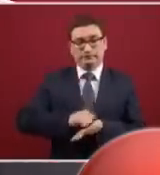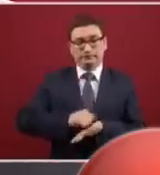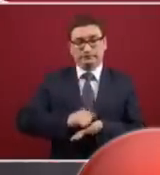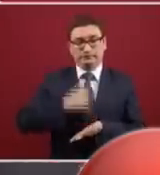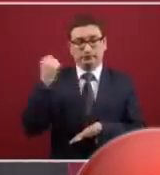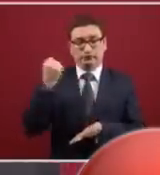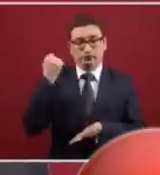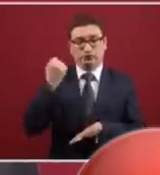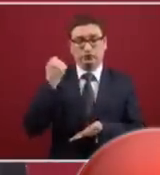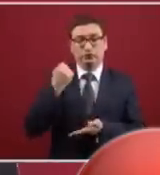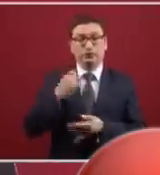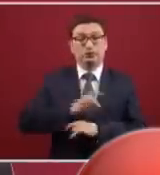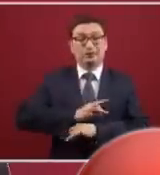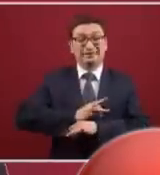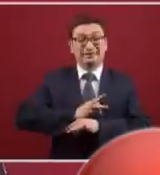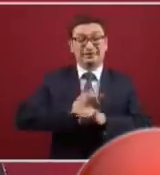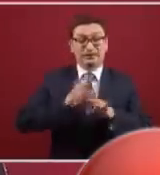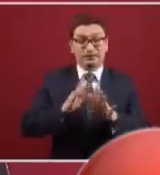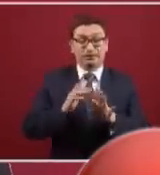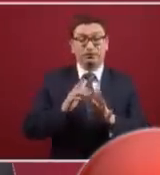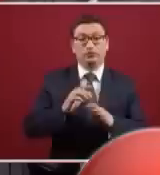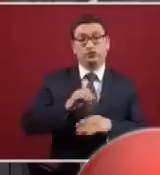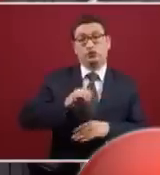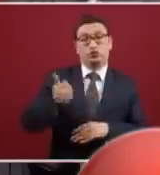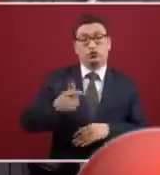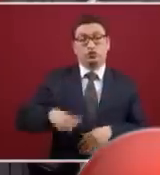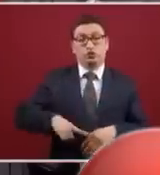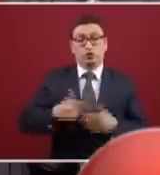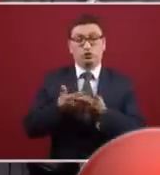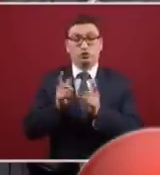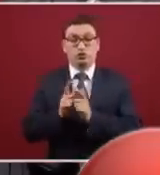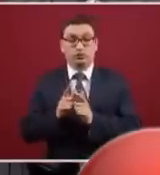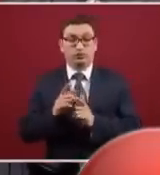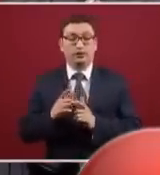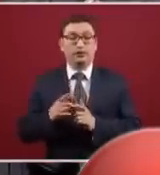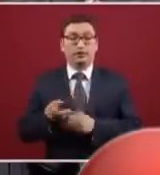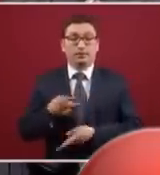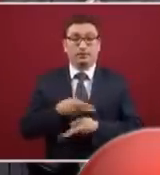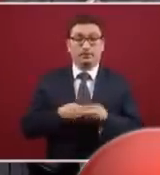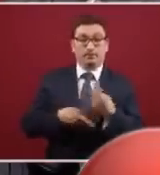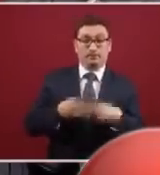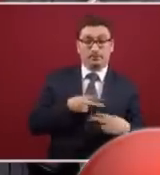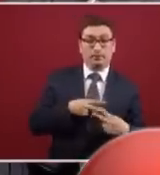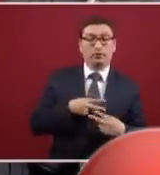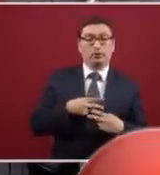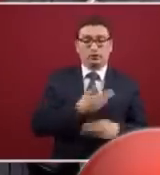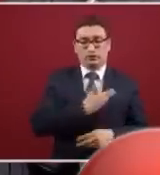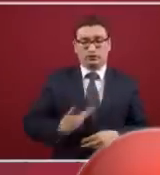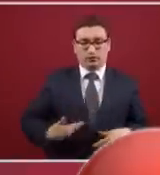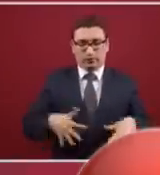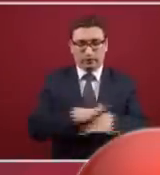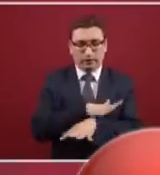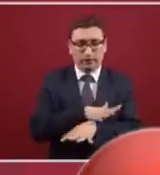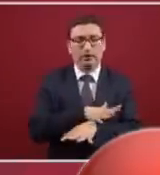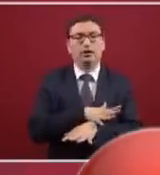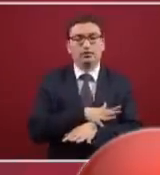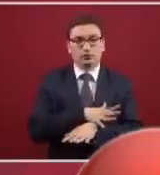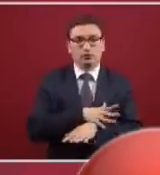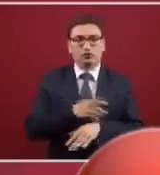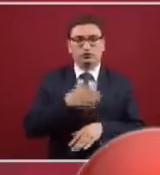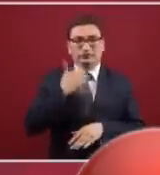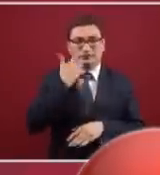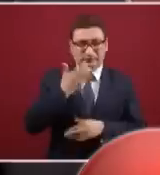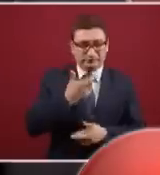regresara el conservadurismo corrupto, les costara trabajo dar marcha